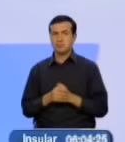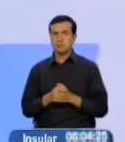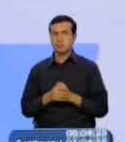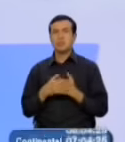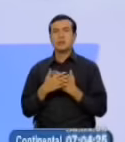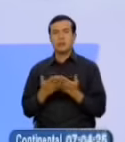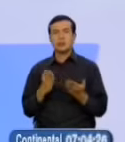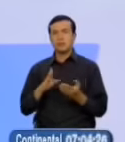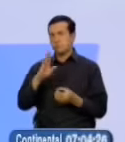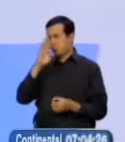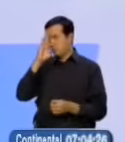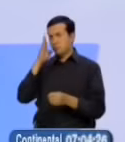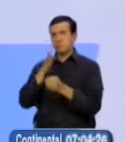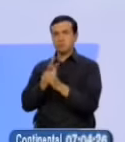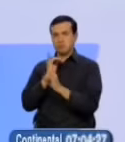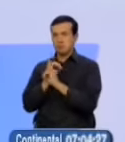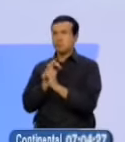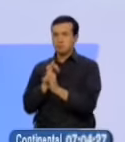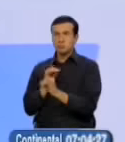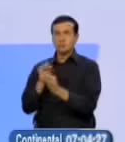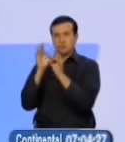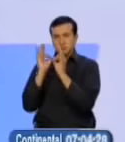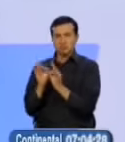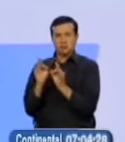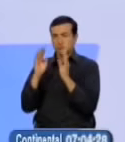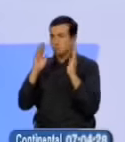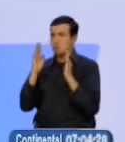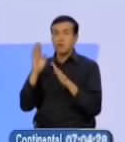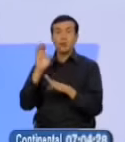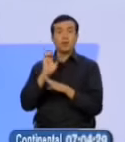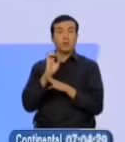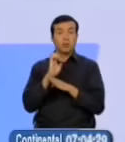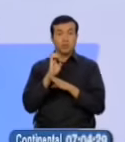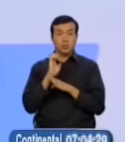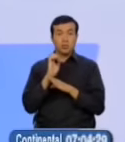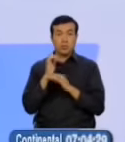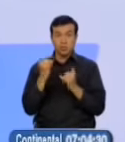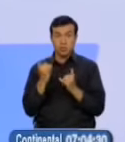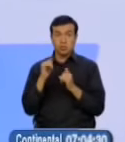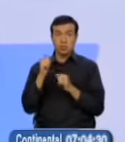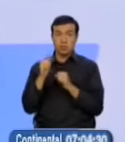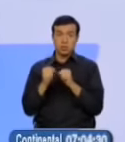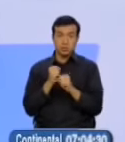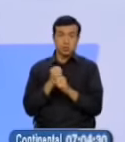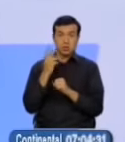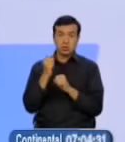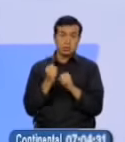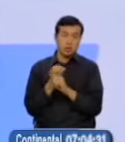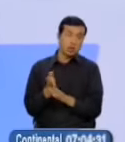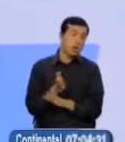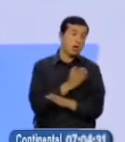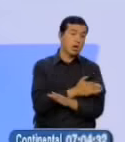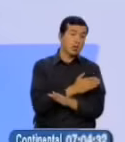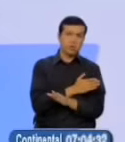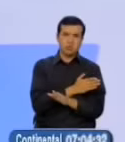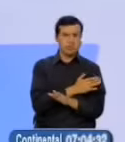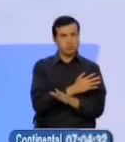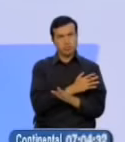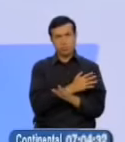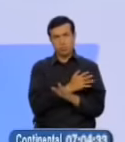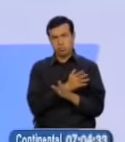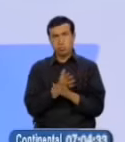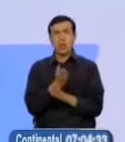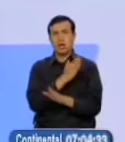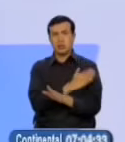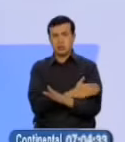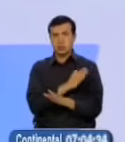por esa apuesta institucional. Pero efectivamente el país de hoy no es el país de hace 10 o de hace 15 años. La Izquierda Democrática fue